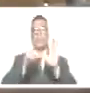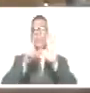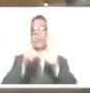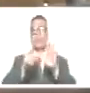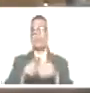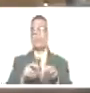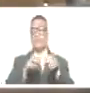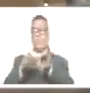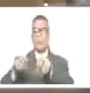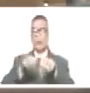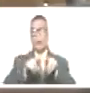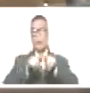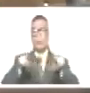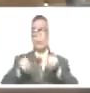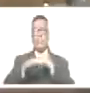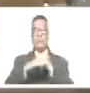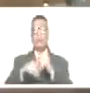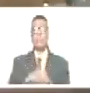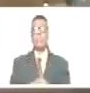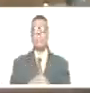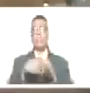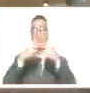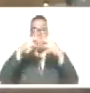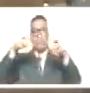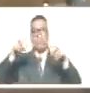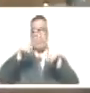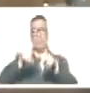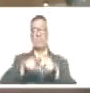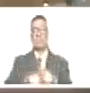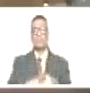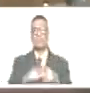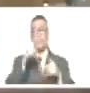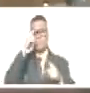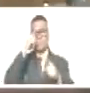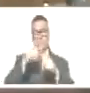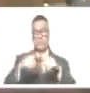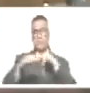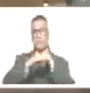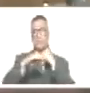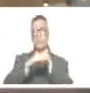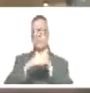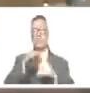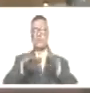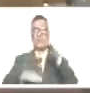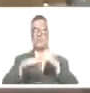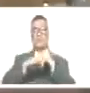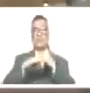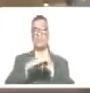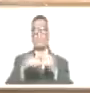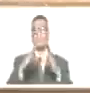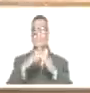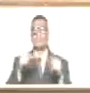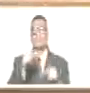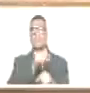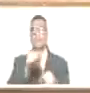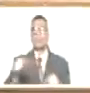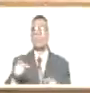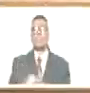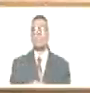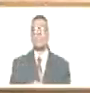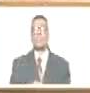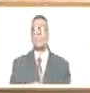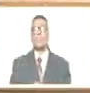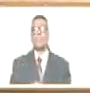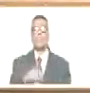de la manera siguiente. Epígrafe, enfoque de igualdad y equidad de género. Esto, señor presidente. En